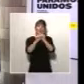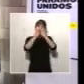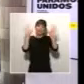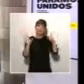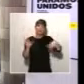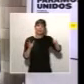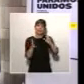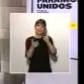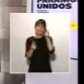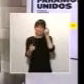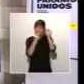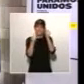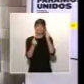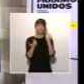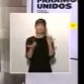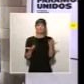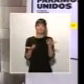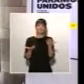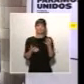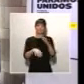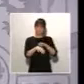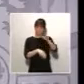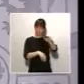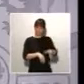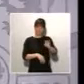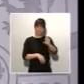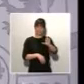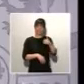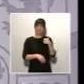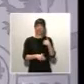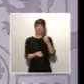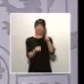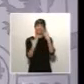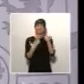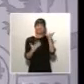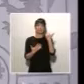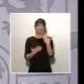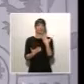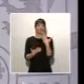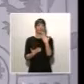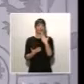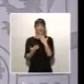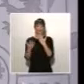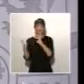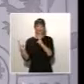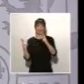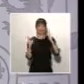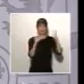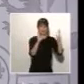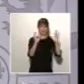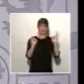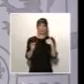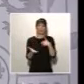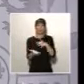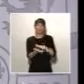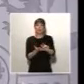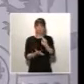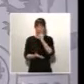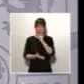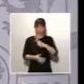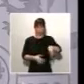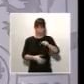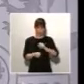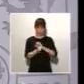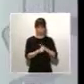precisa, doctora Sierra, la cuestión de los tramos de edad y el impacto que está teniendo en ellos el coronavirus.